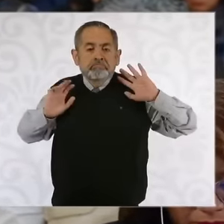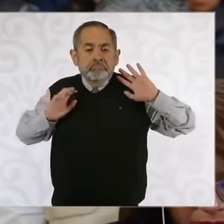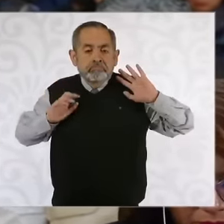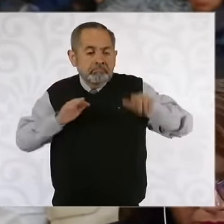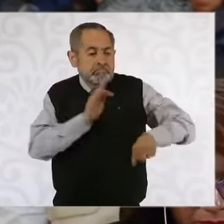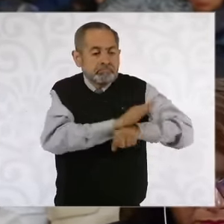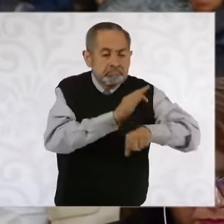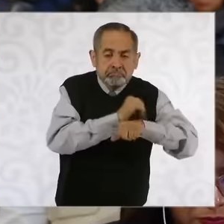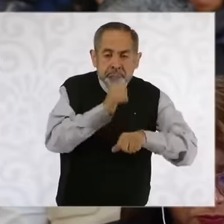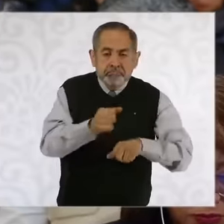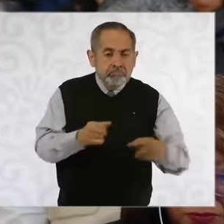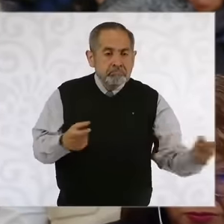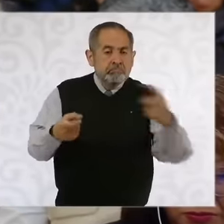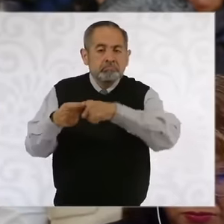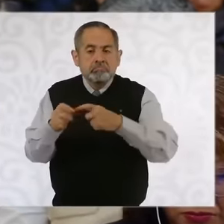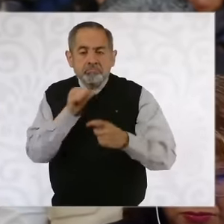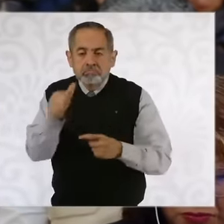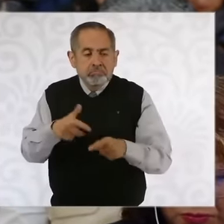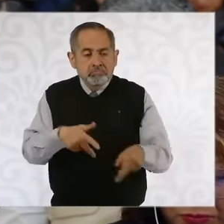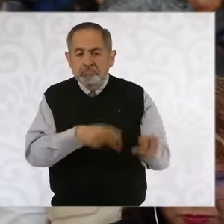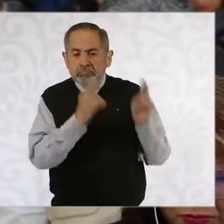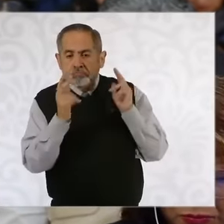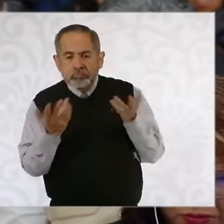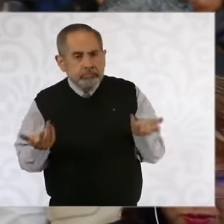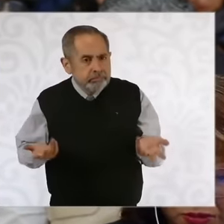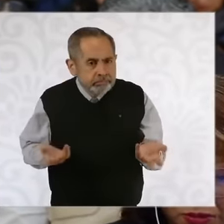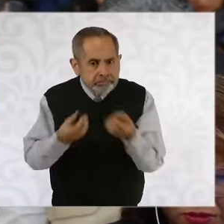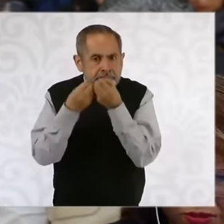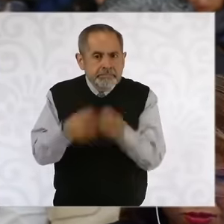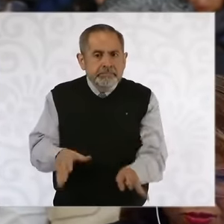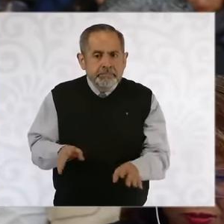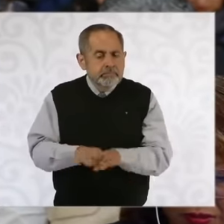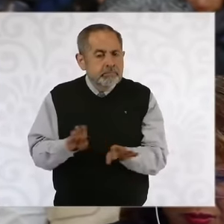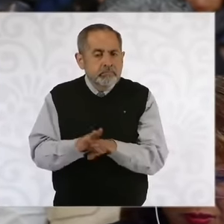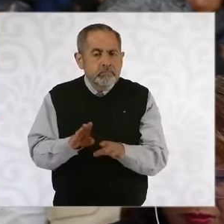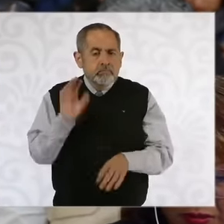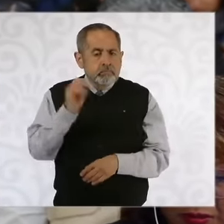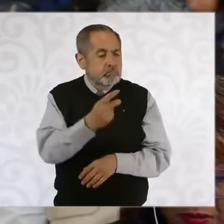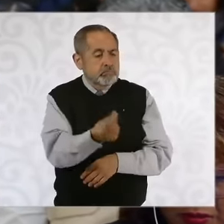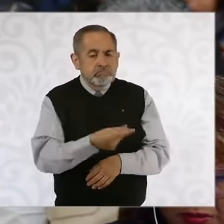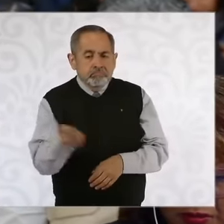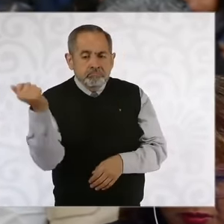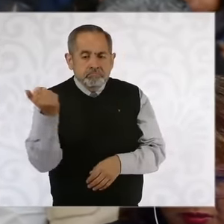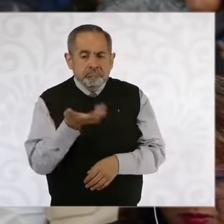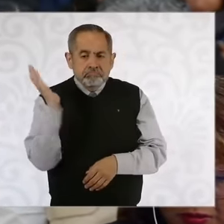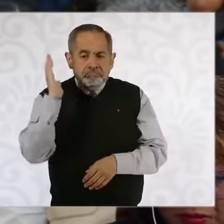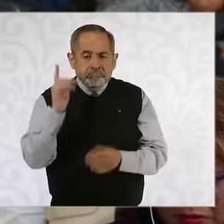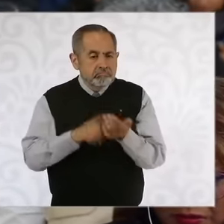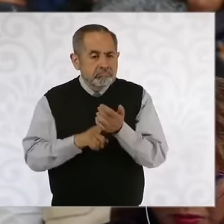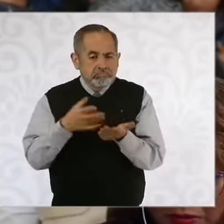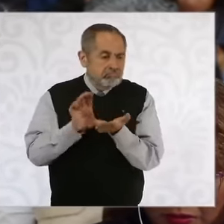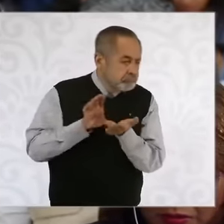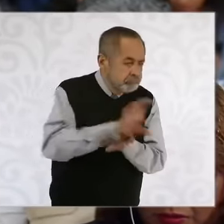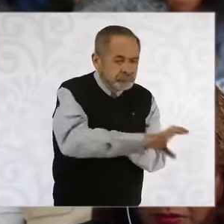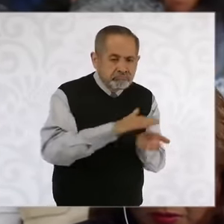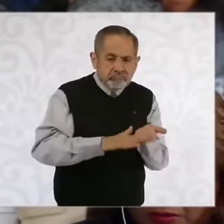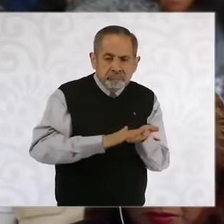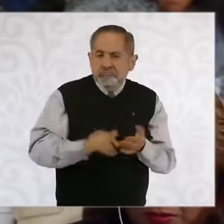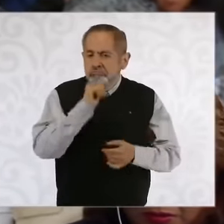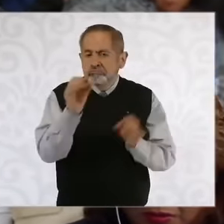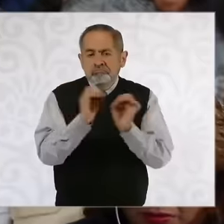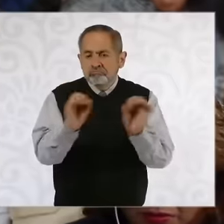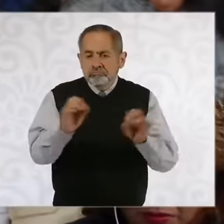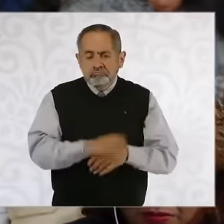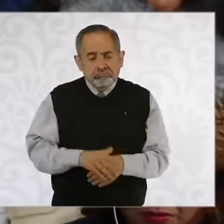ya no tienen ninguna prestación. Y finalmente también pues los despiden sin ninguna liquidación,